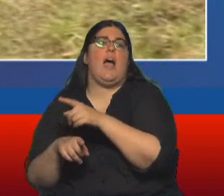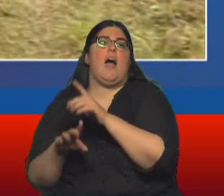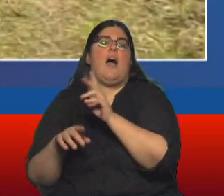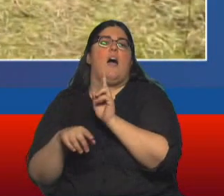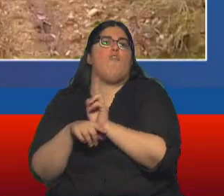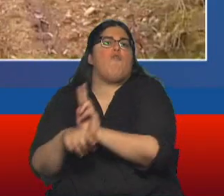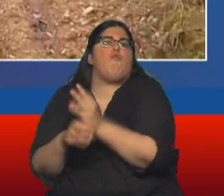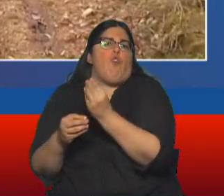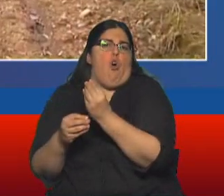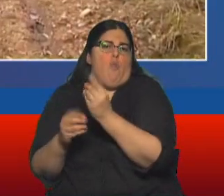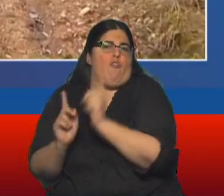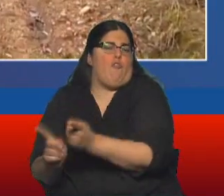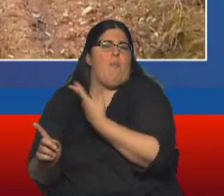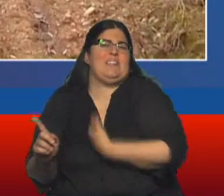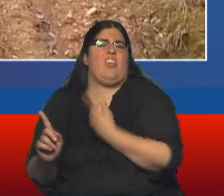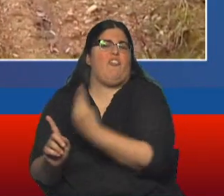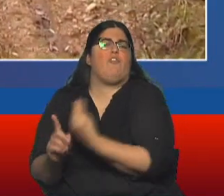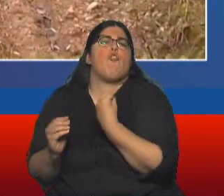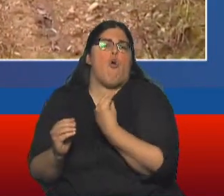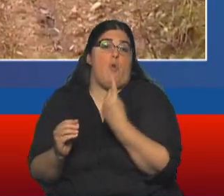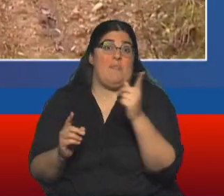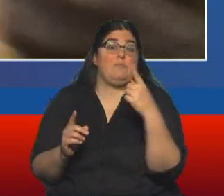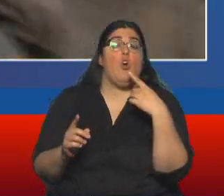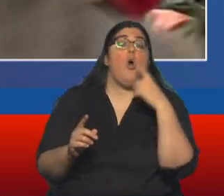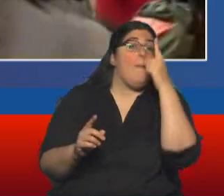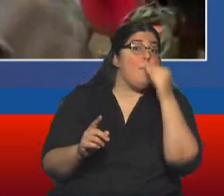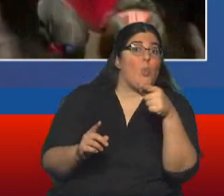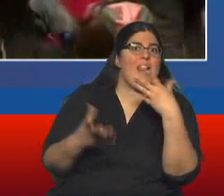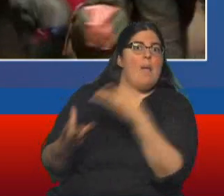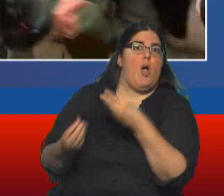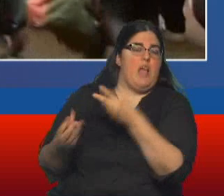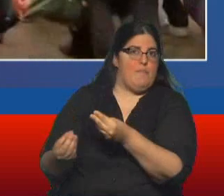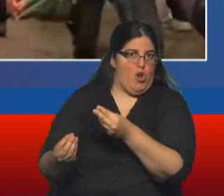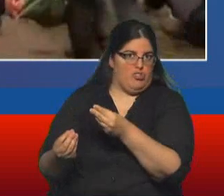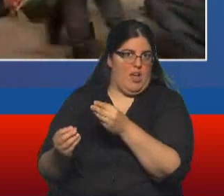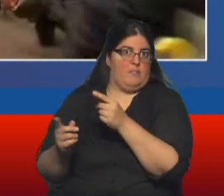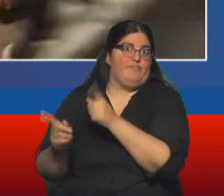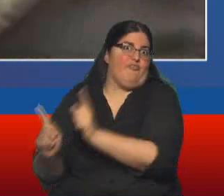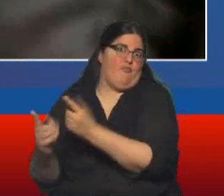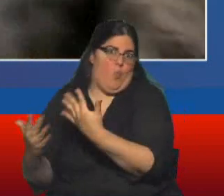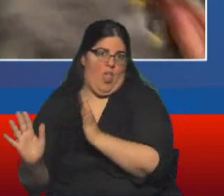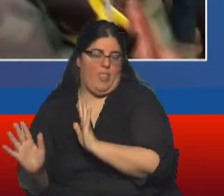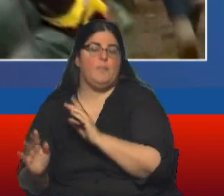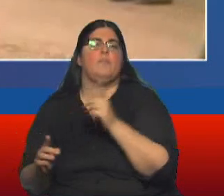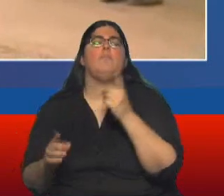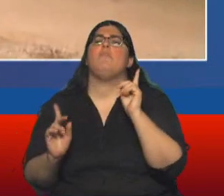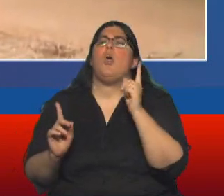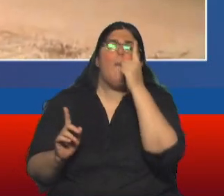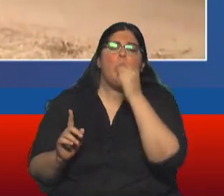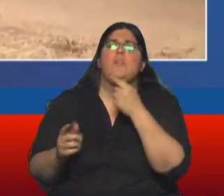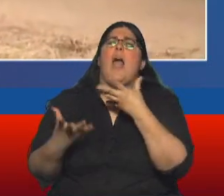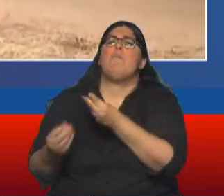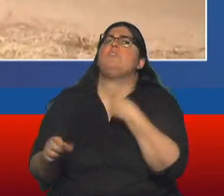porque lo apoya Putin. El tema es ¿hasta cuándo lo va a apoyar? Porque cuando esta semana, en el medio de esta crisis migratoria,